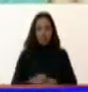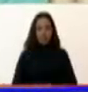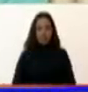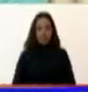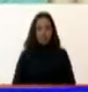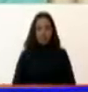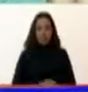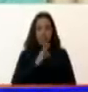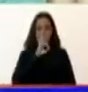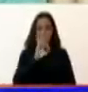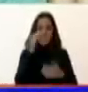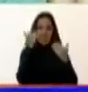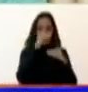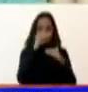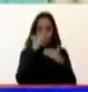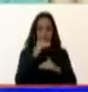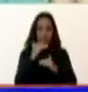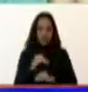en 3 niveles.